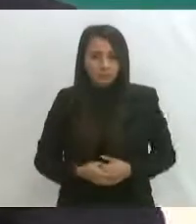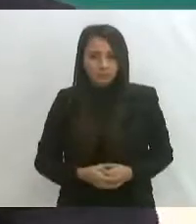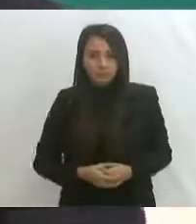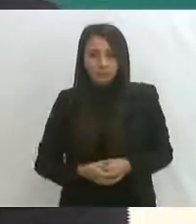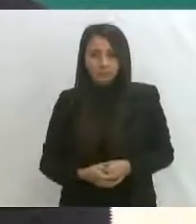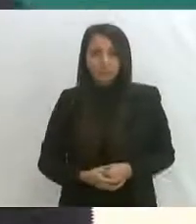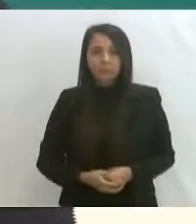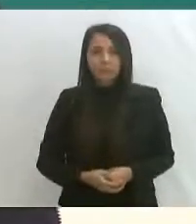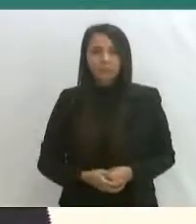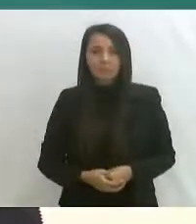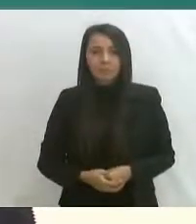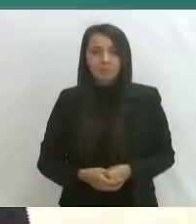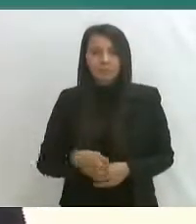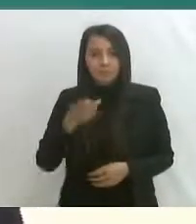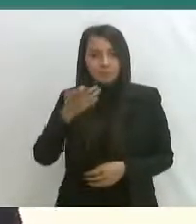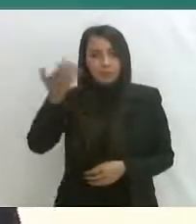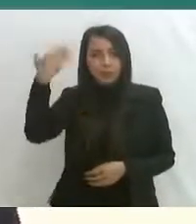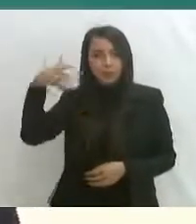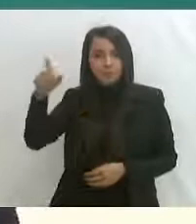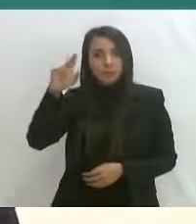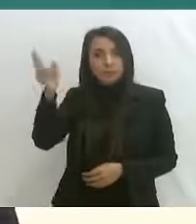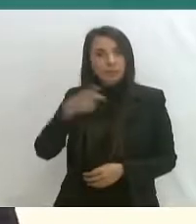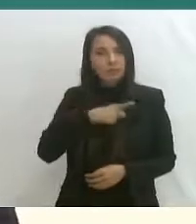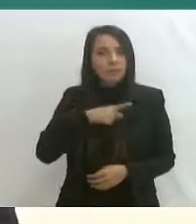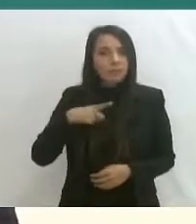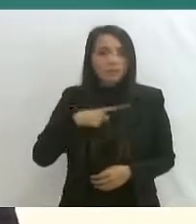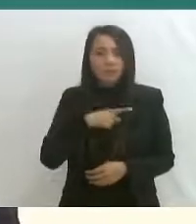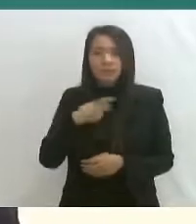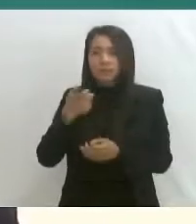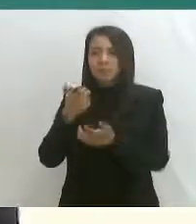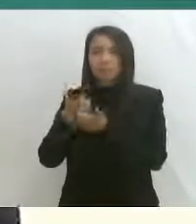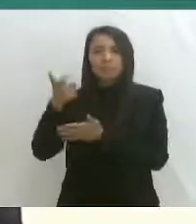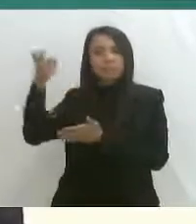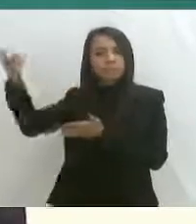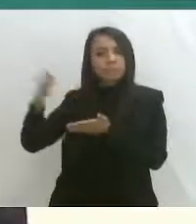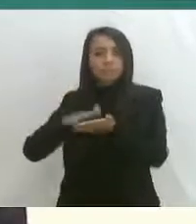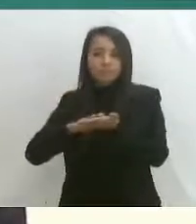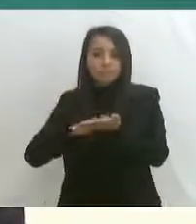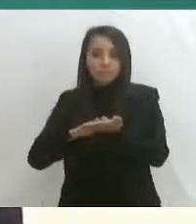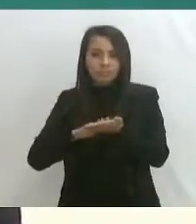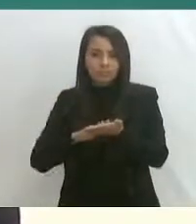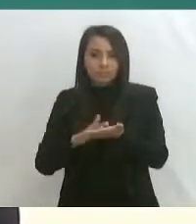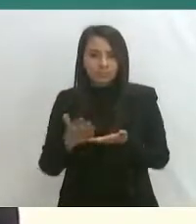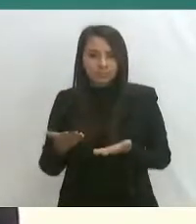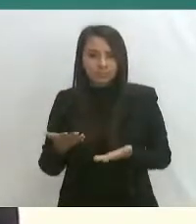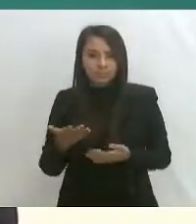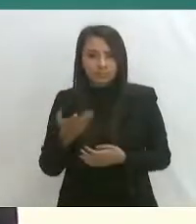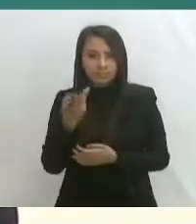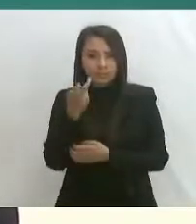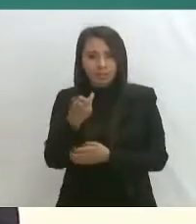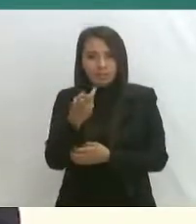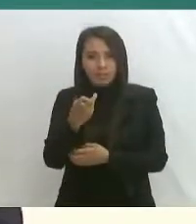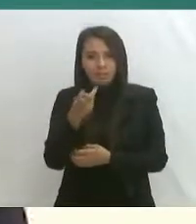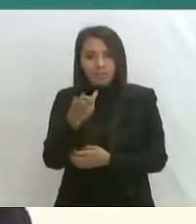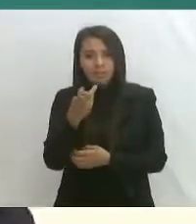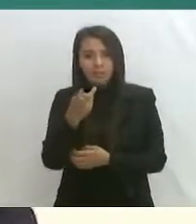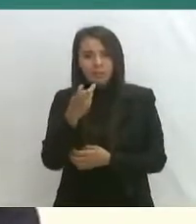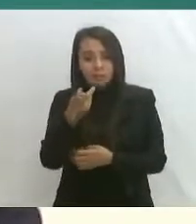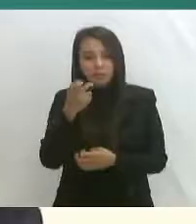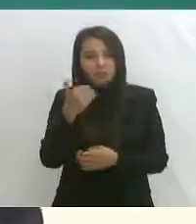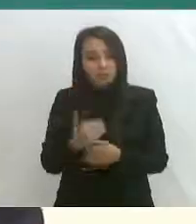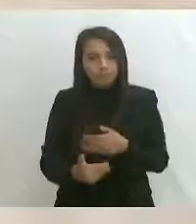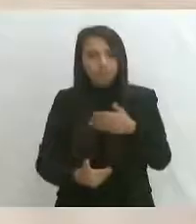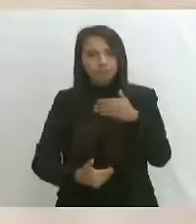que se le debía a la universidad. Entonces, de esa forma es como se